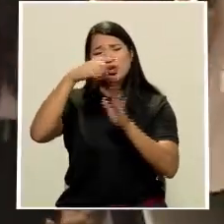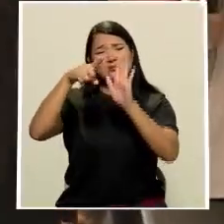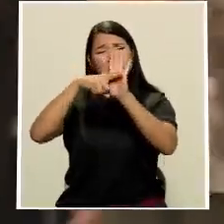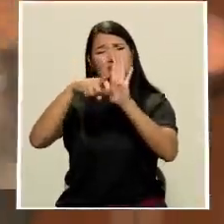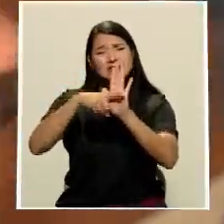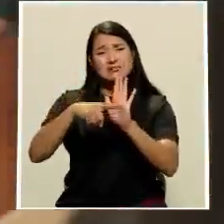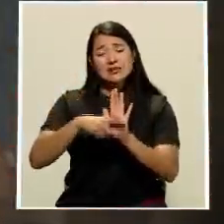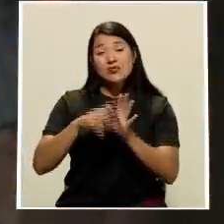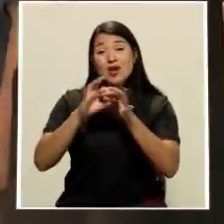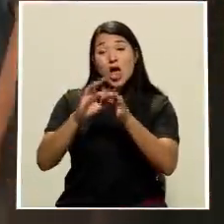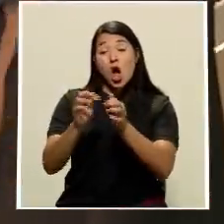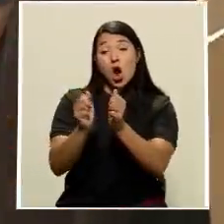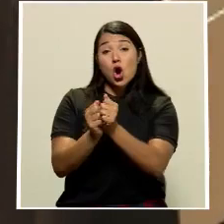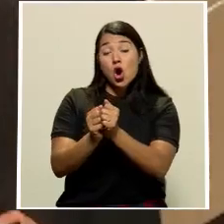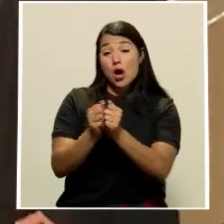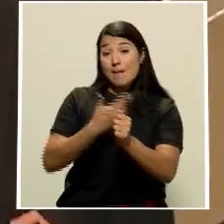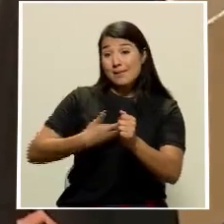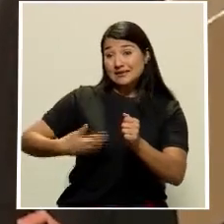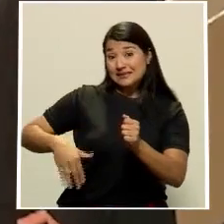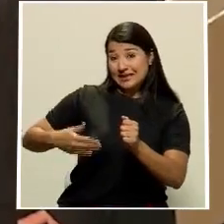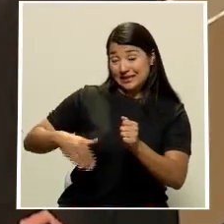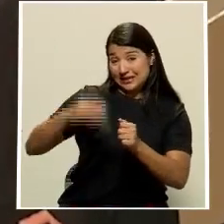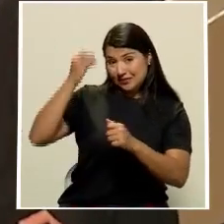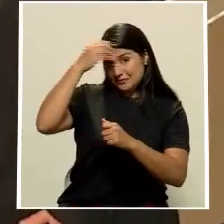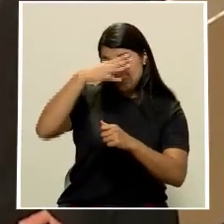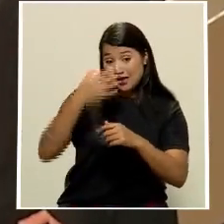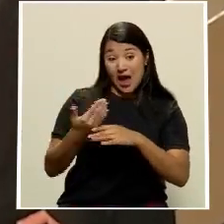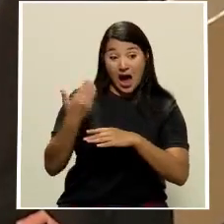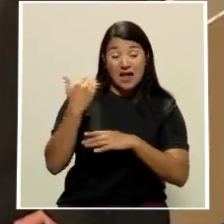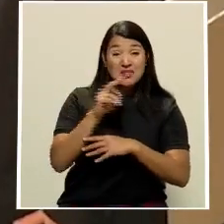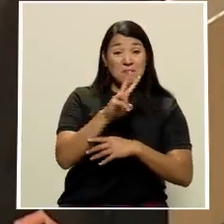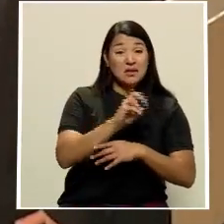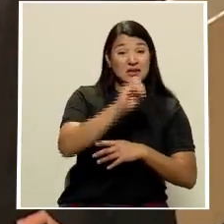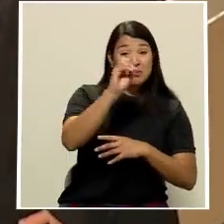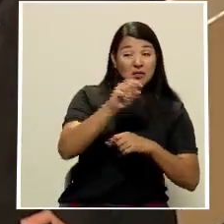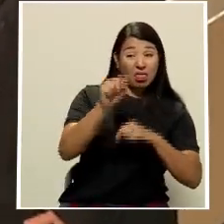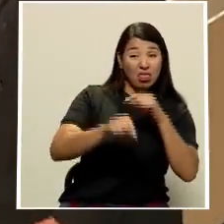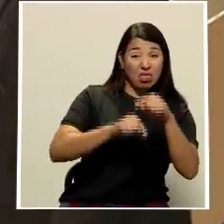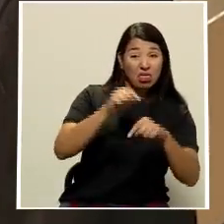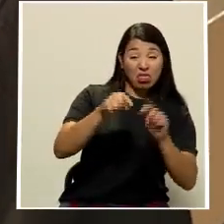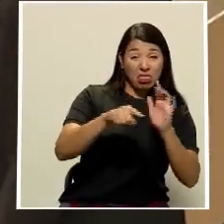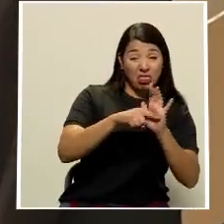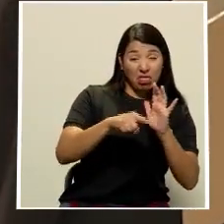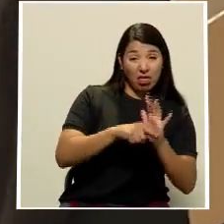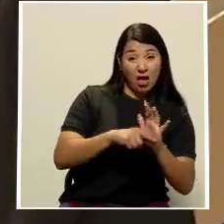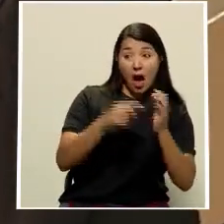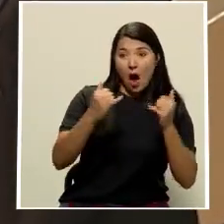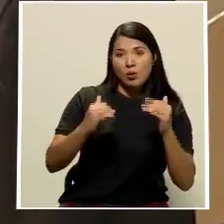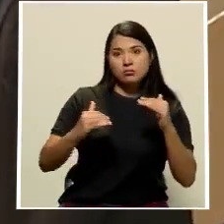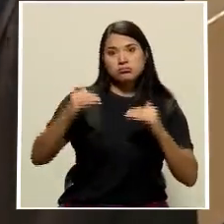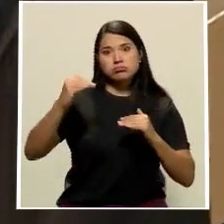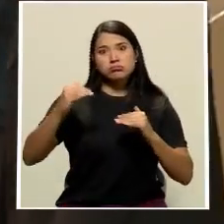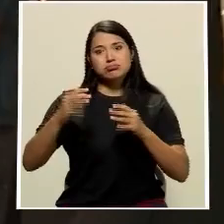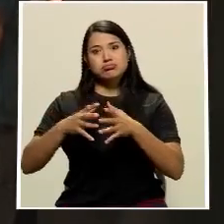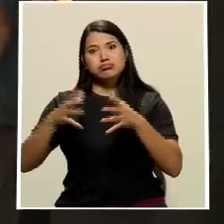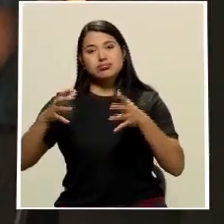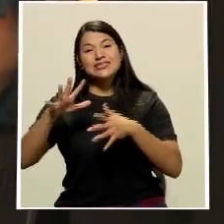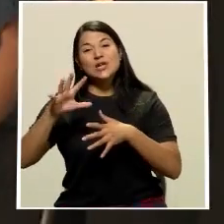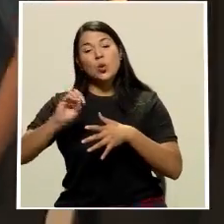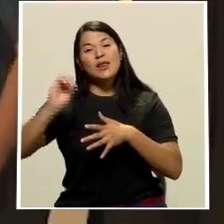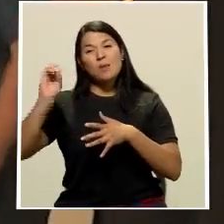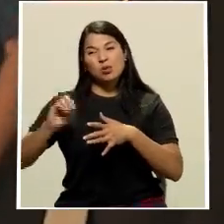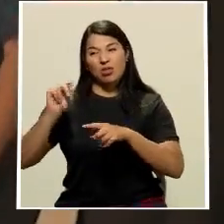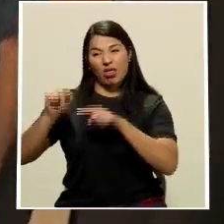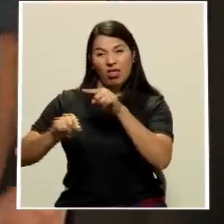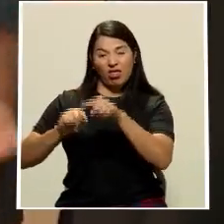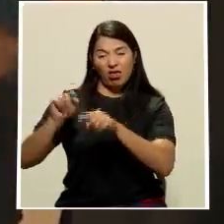Alvarado, aumentando de 20% en abril a 50% en este mes de agosto. Según los diputados de oposición, esa percepción